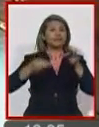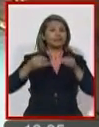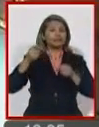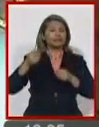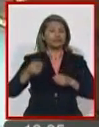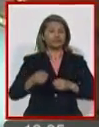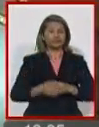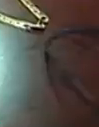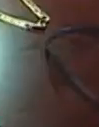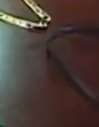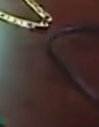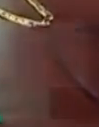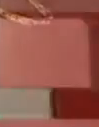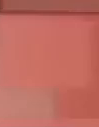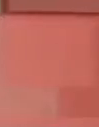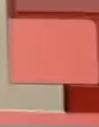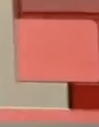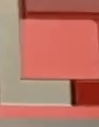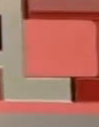juez cautelar.